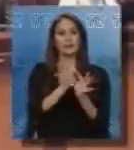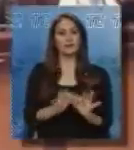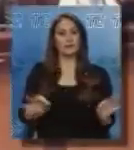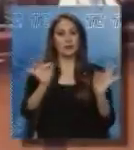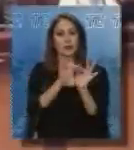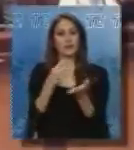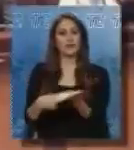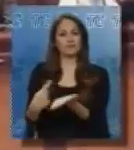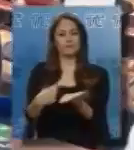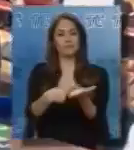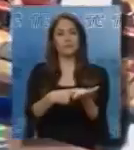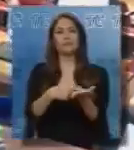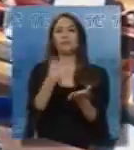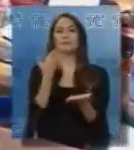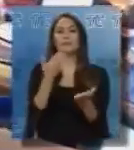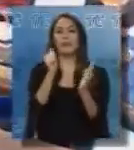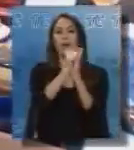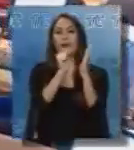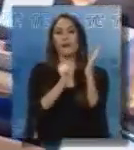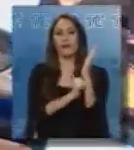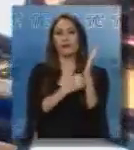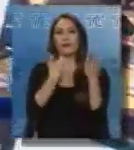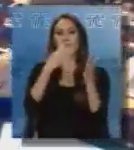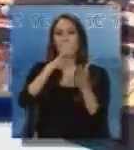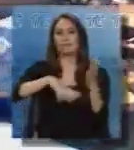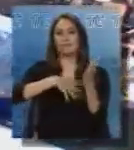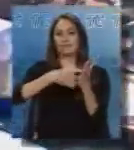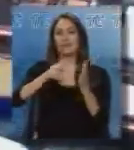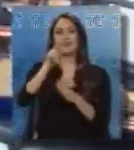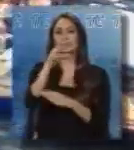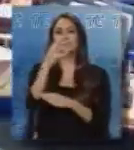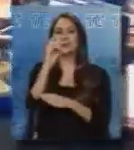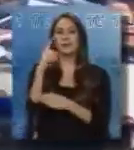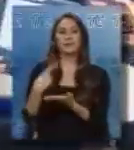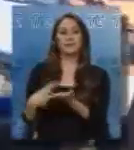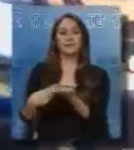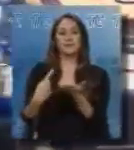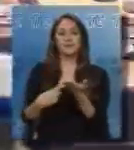algunos temas que están en la agenda de la Asamblea Nacional para el 2016. Cristian Hidalgo, TC Televisión.